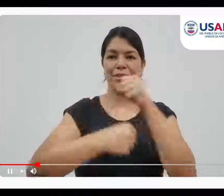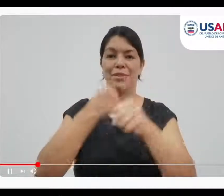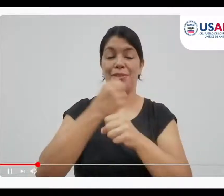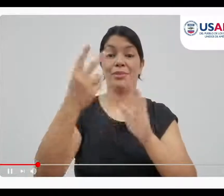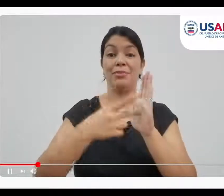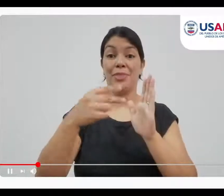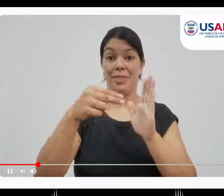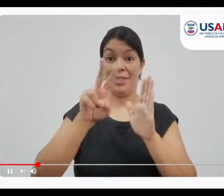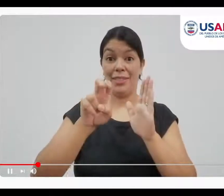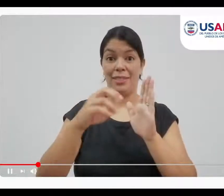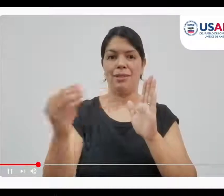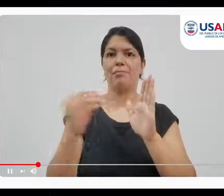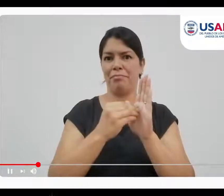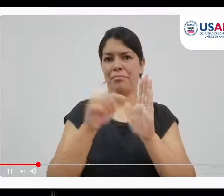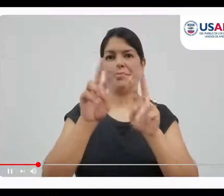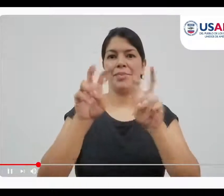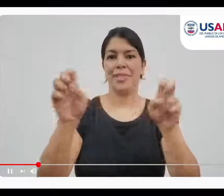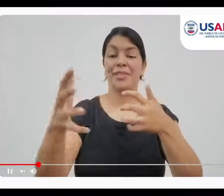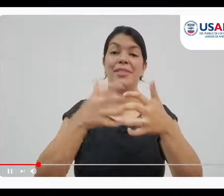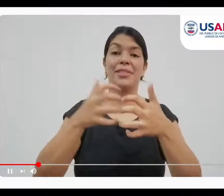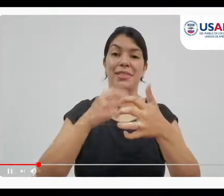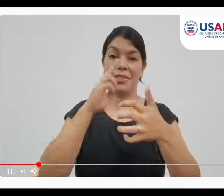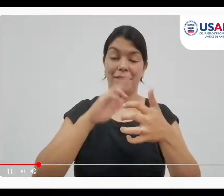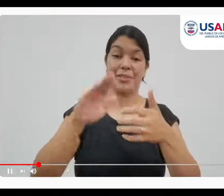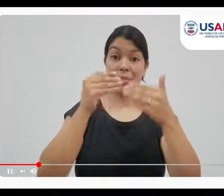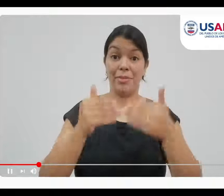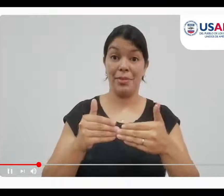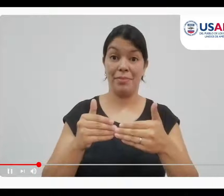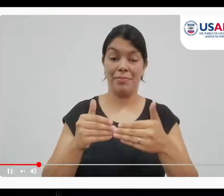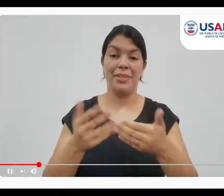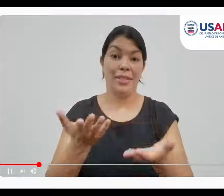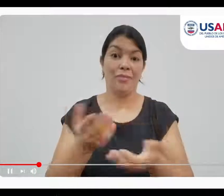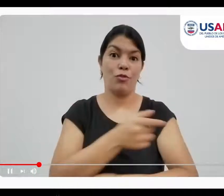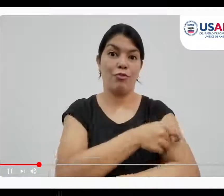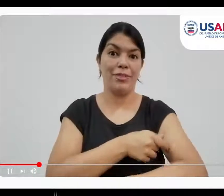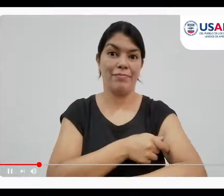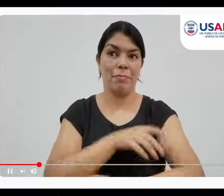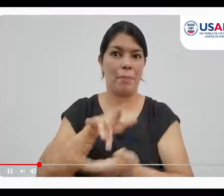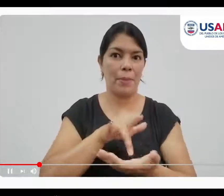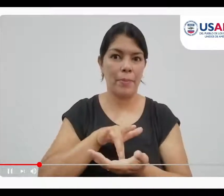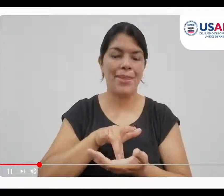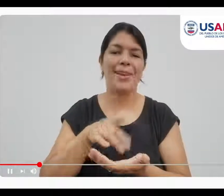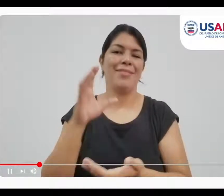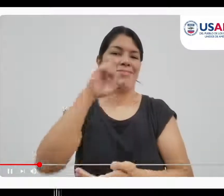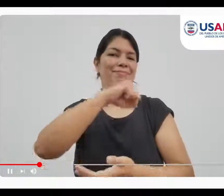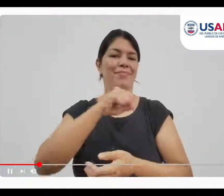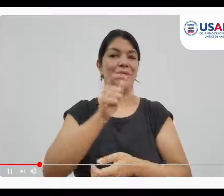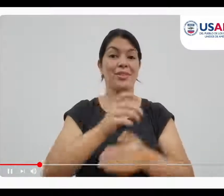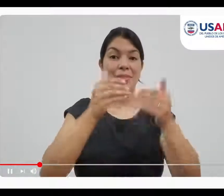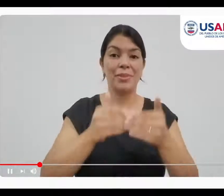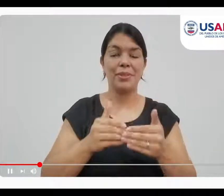de 2007, que establece el Sistema Nacional de Discapacidad. Entonces, es la posibilidad de que las personas